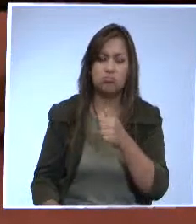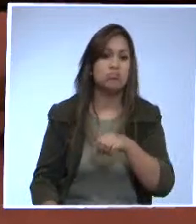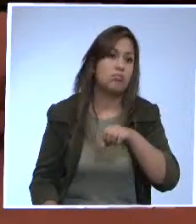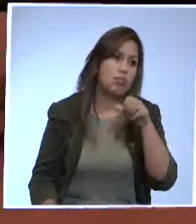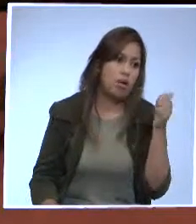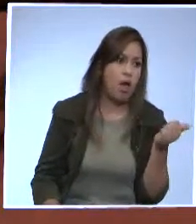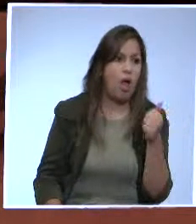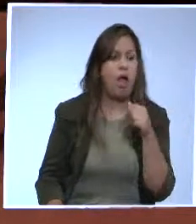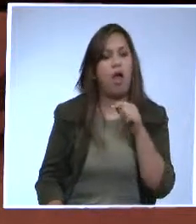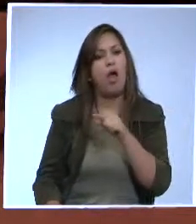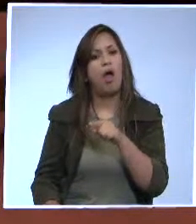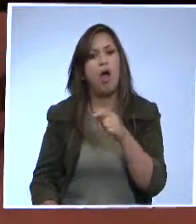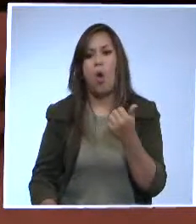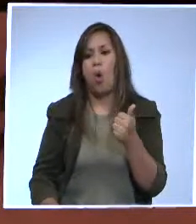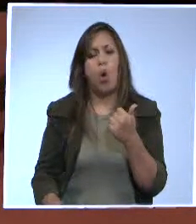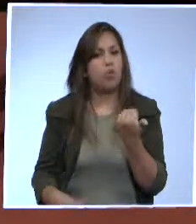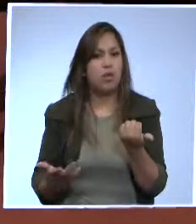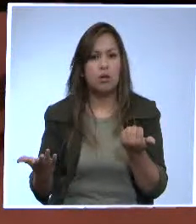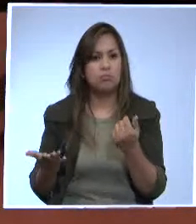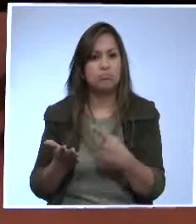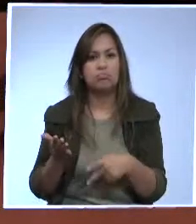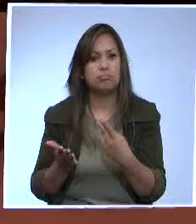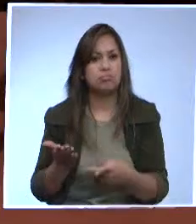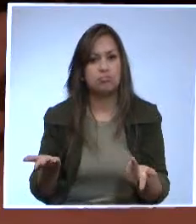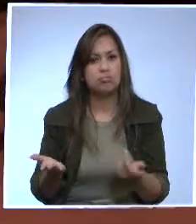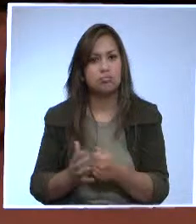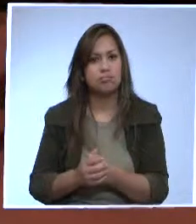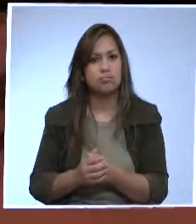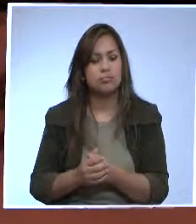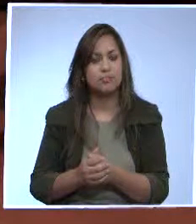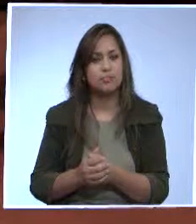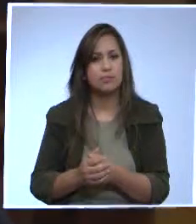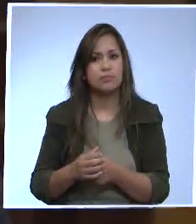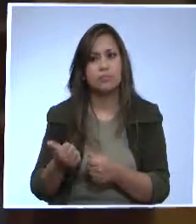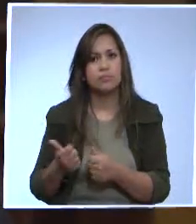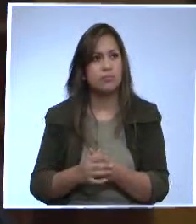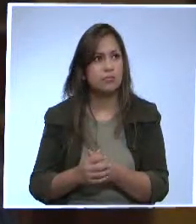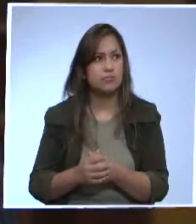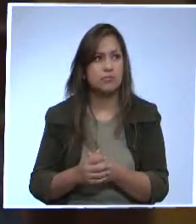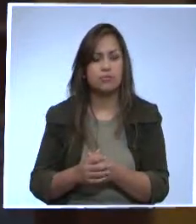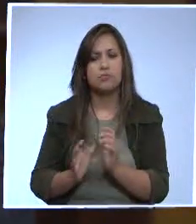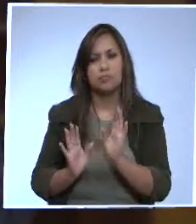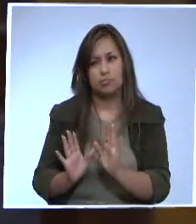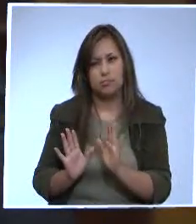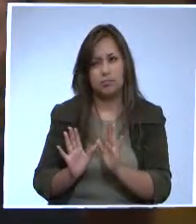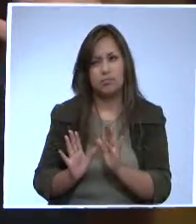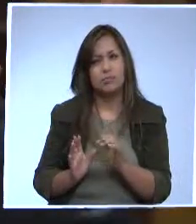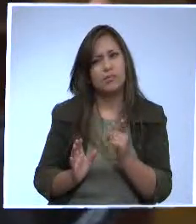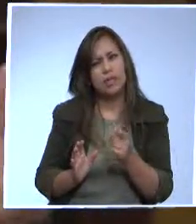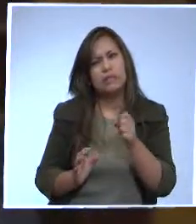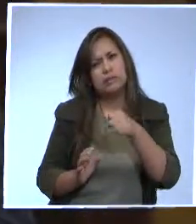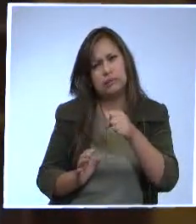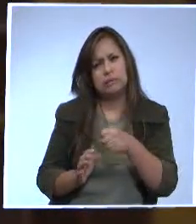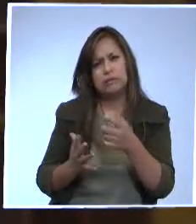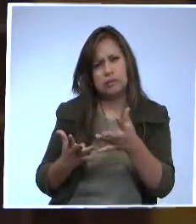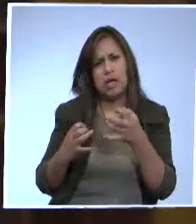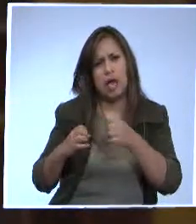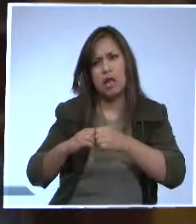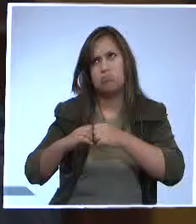acallarme que son también zonas turísticas porque no se pensó también en esa zona digamos esto es por etapas la idea es que podamos replicar